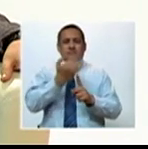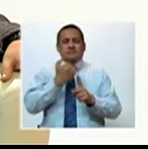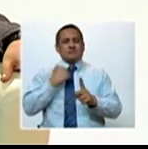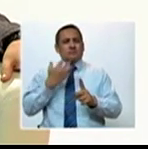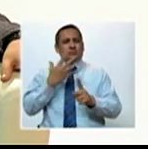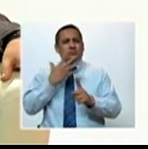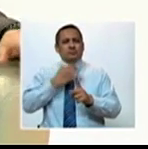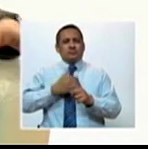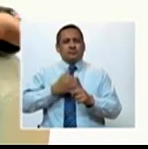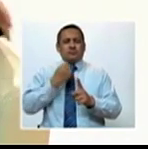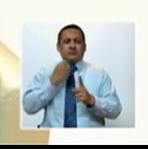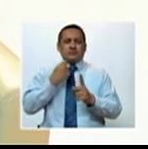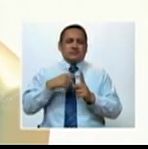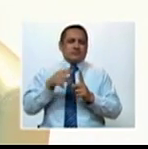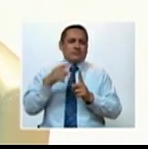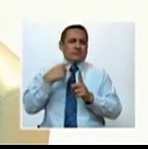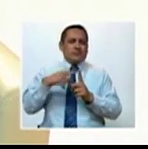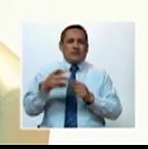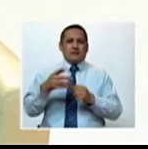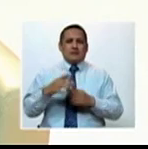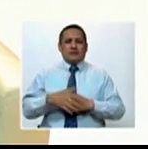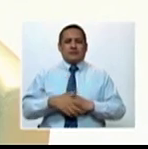síndrome de abstinencia, etcétera, etcétera.